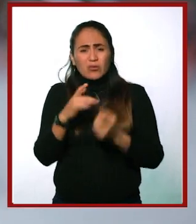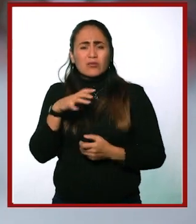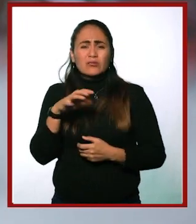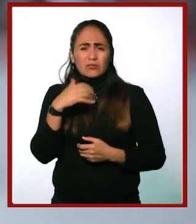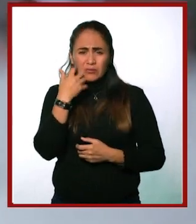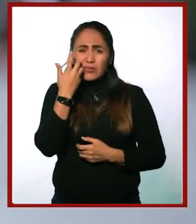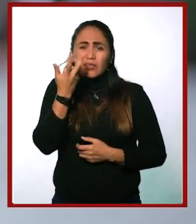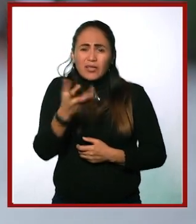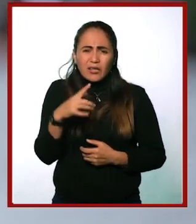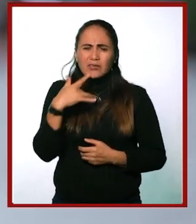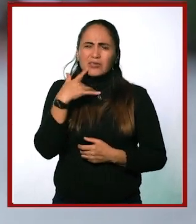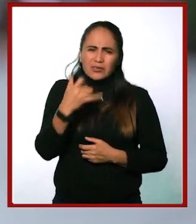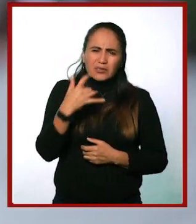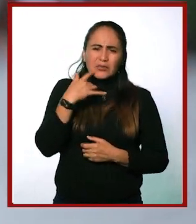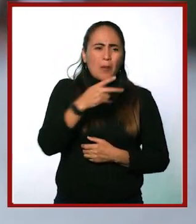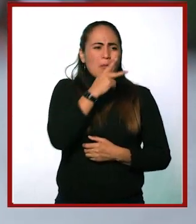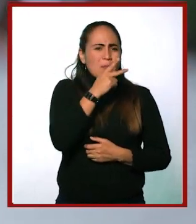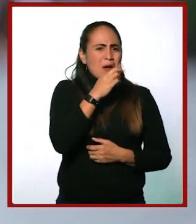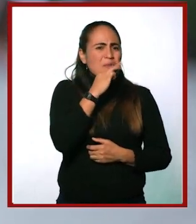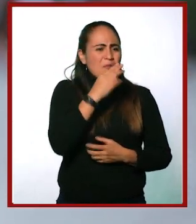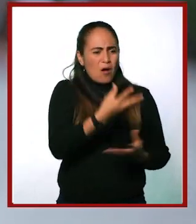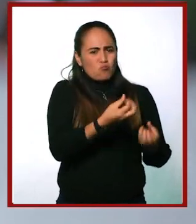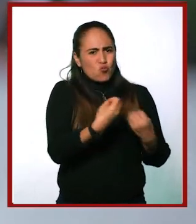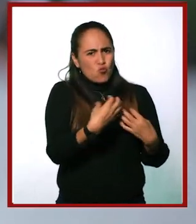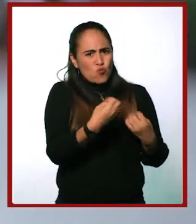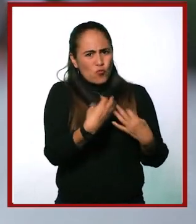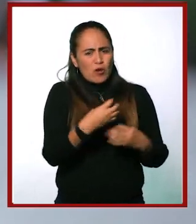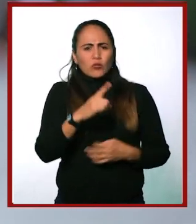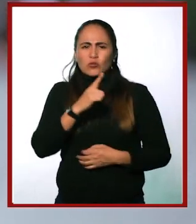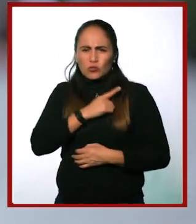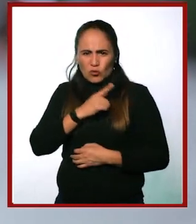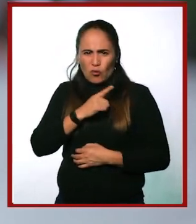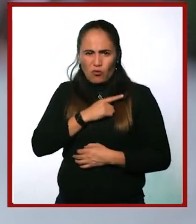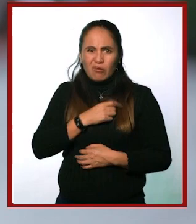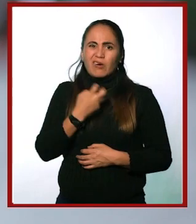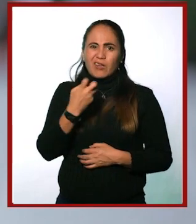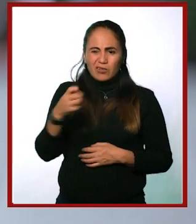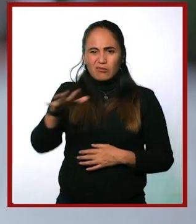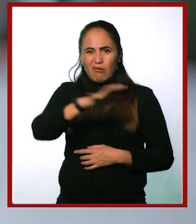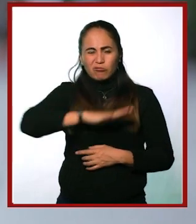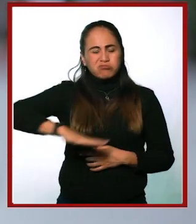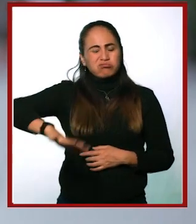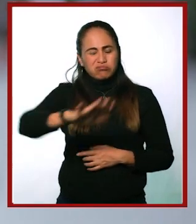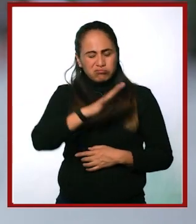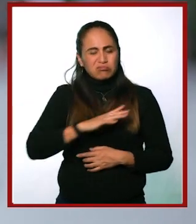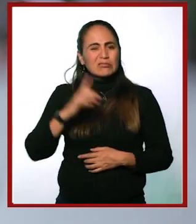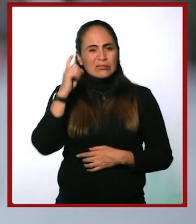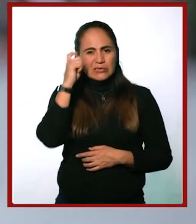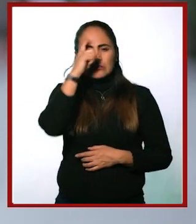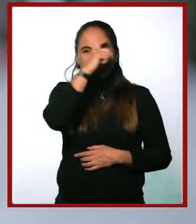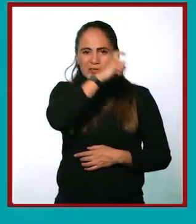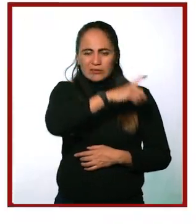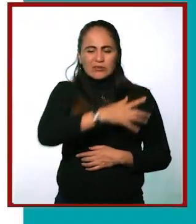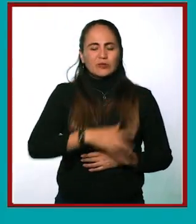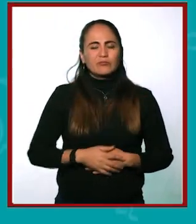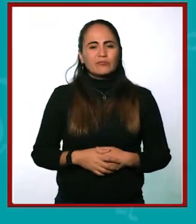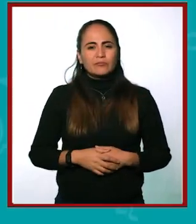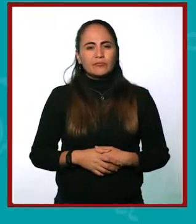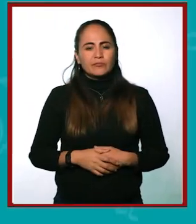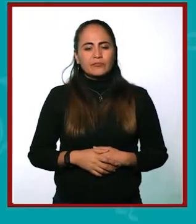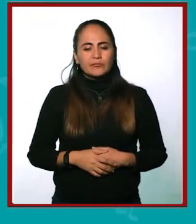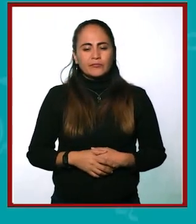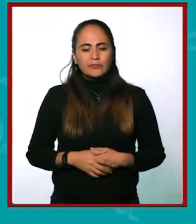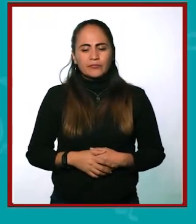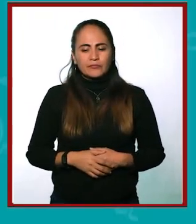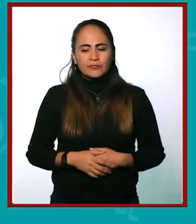tratan de salir adelante, no por parte de sus papás, sino de uno mismo, sí nos afecta demasiado en la economía, a todos más bien.